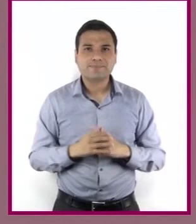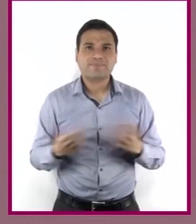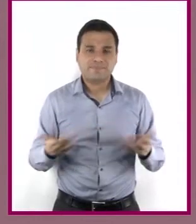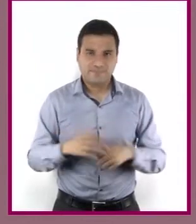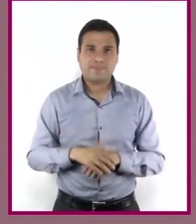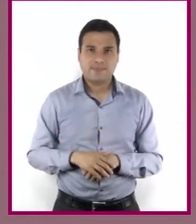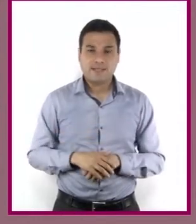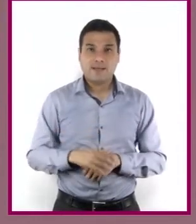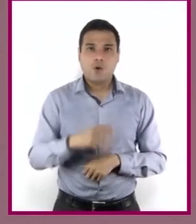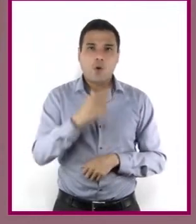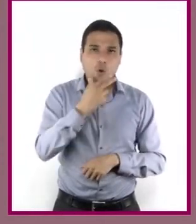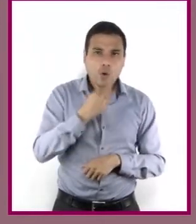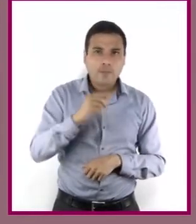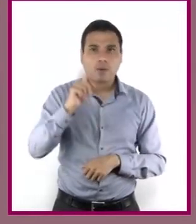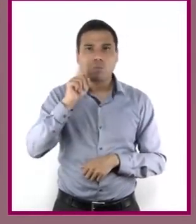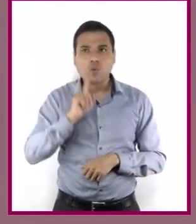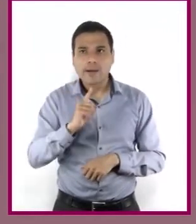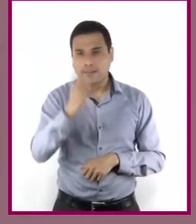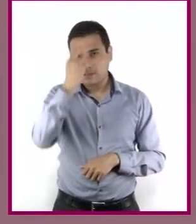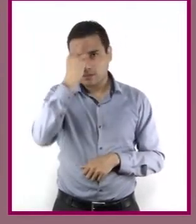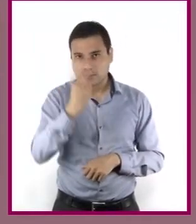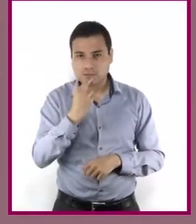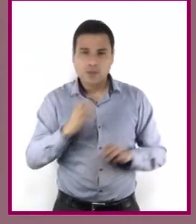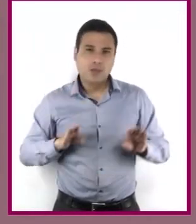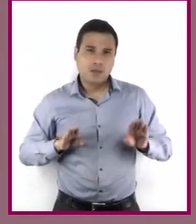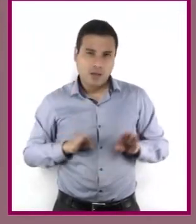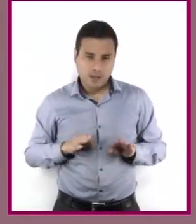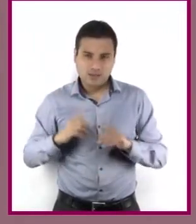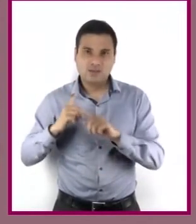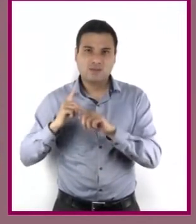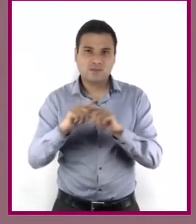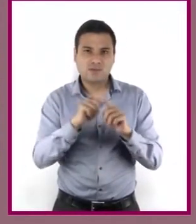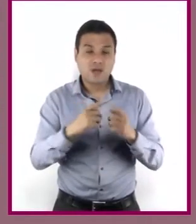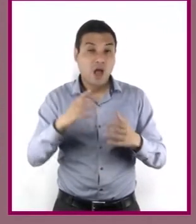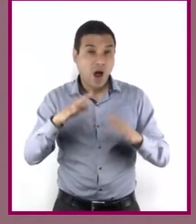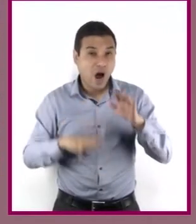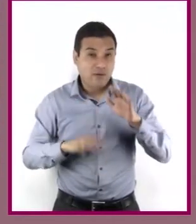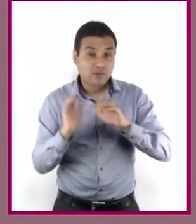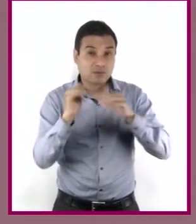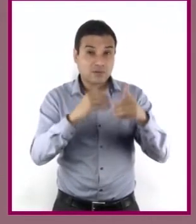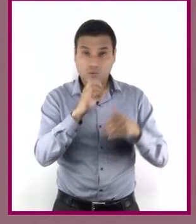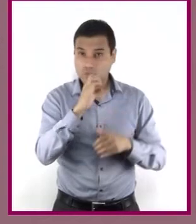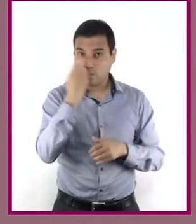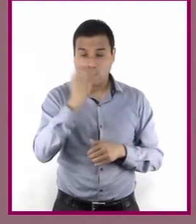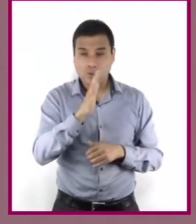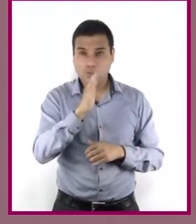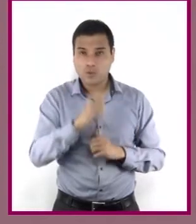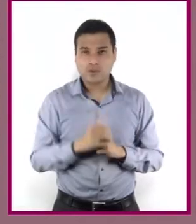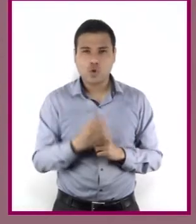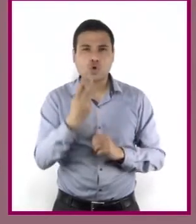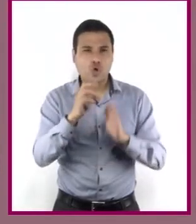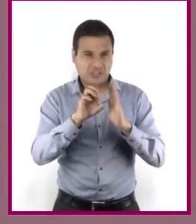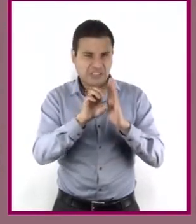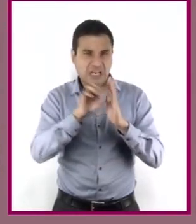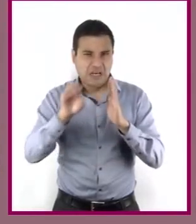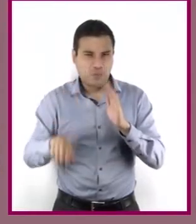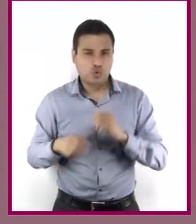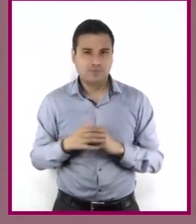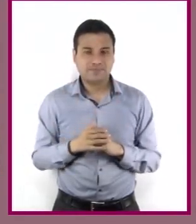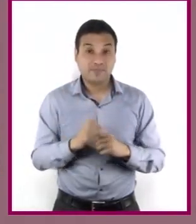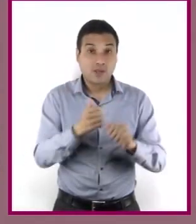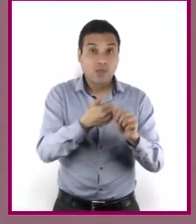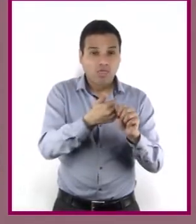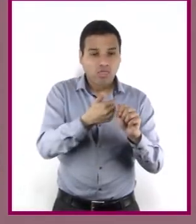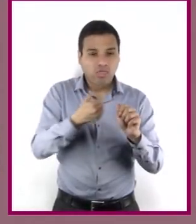y regionales, lo cual no facilita el acceso a las oportunidades. Dos ejemplos son el rezago educativo, que